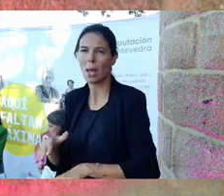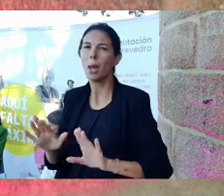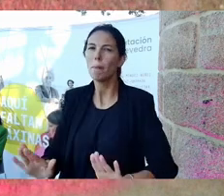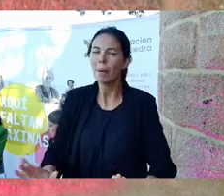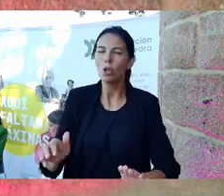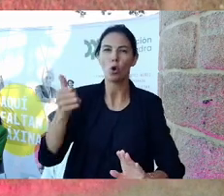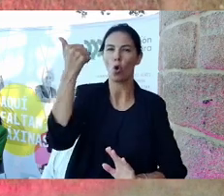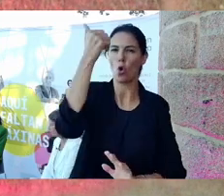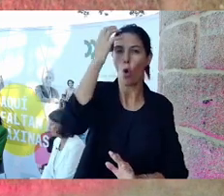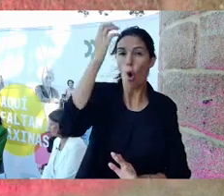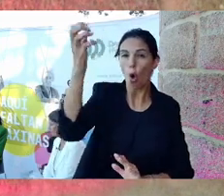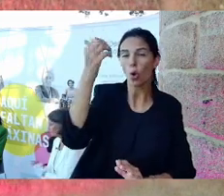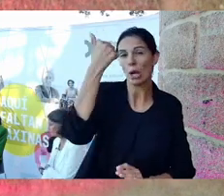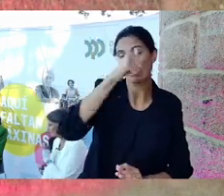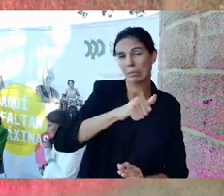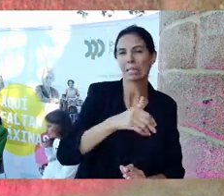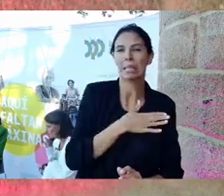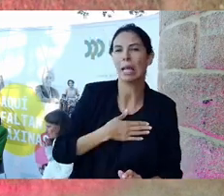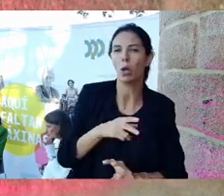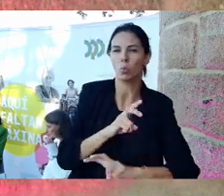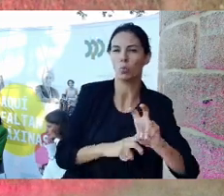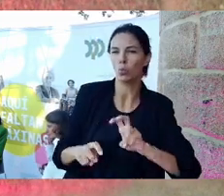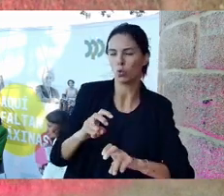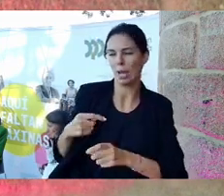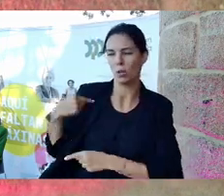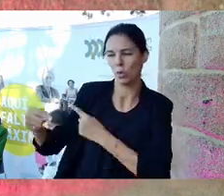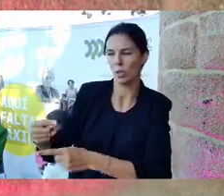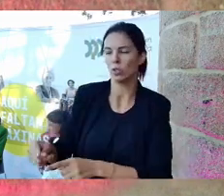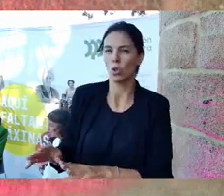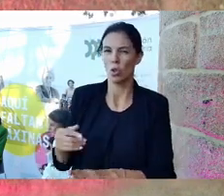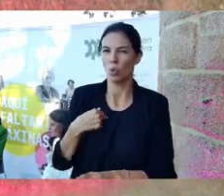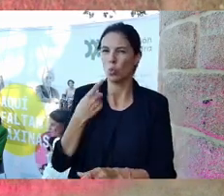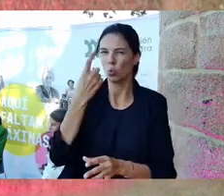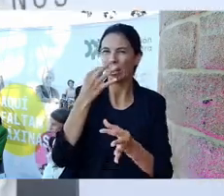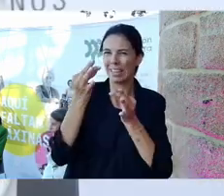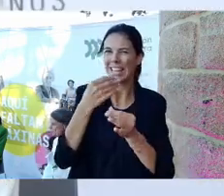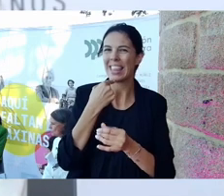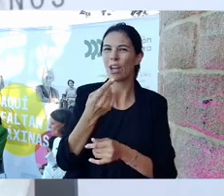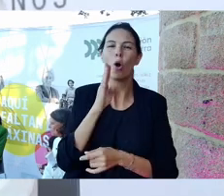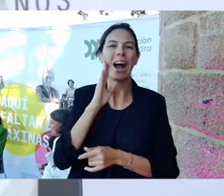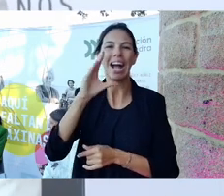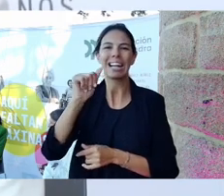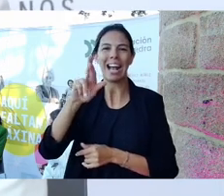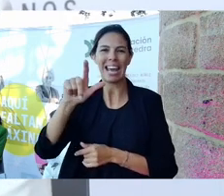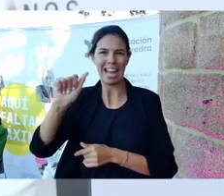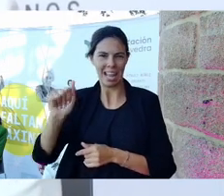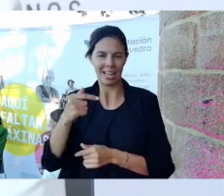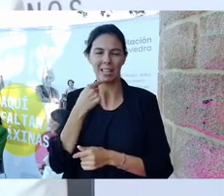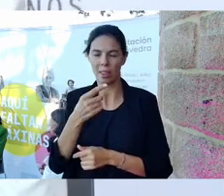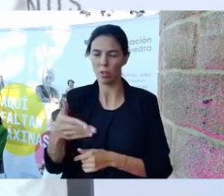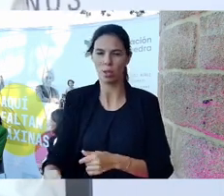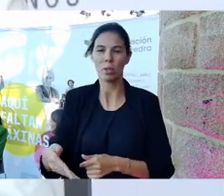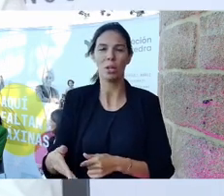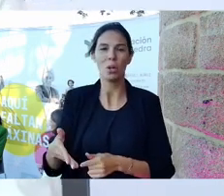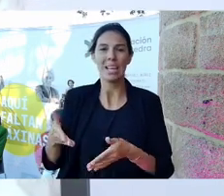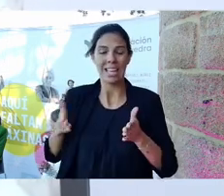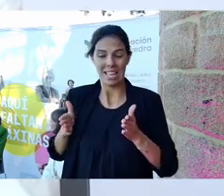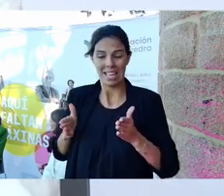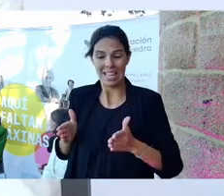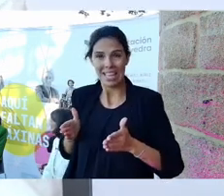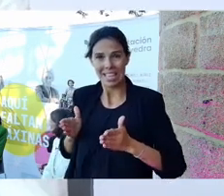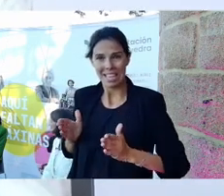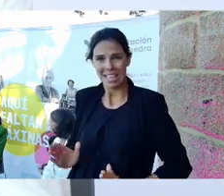varones. Pero el rey sigue buscando la sucesión. Matizo una cosa que ha dicho Carla que es importante.